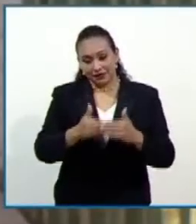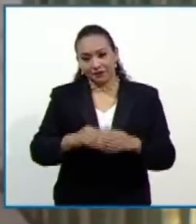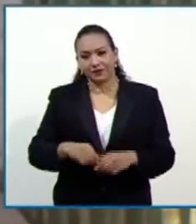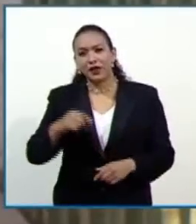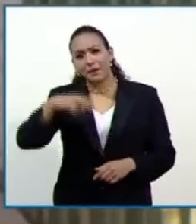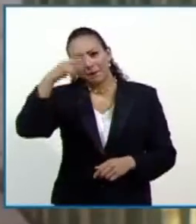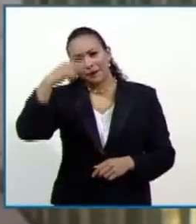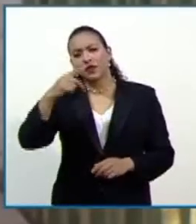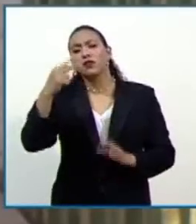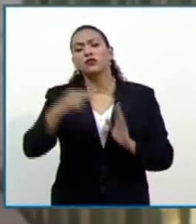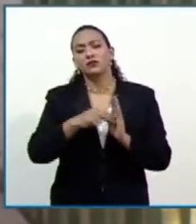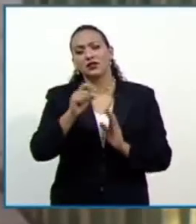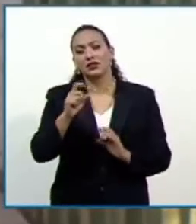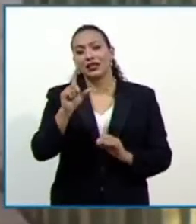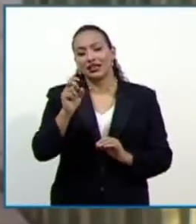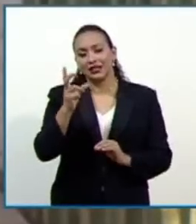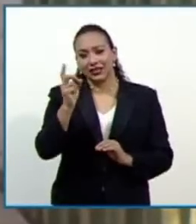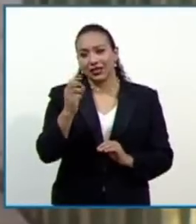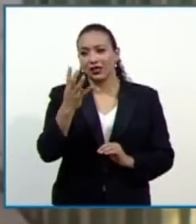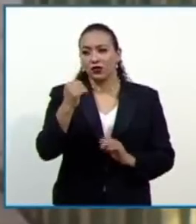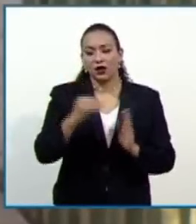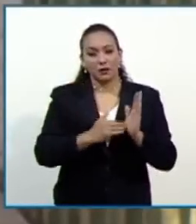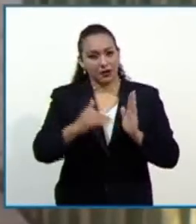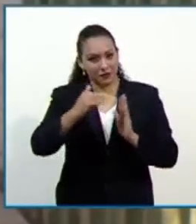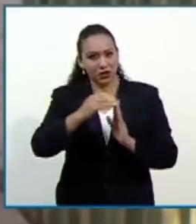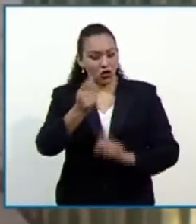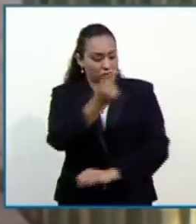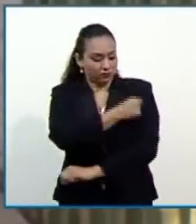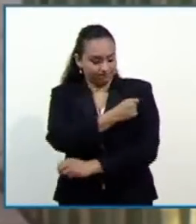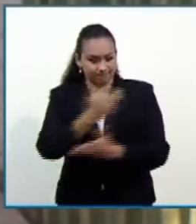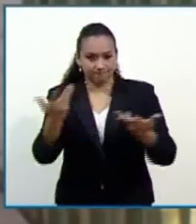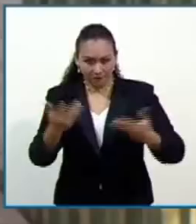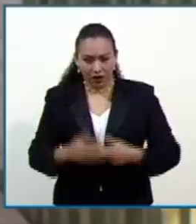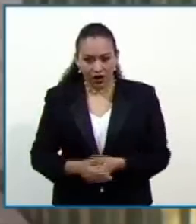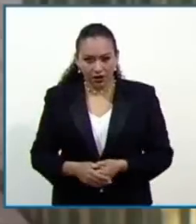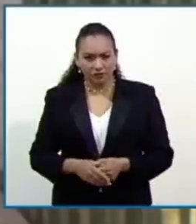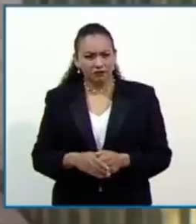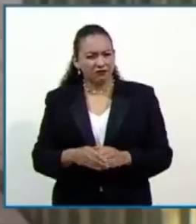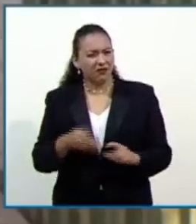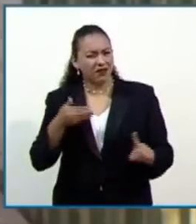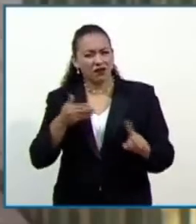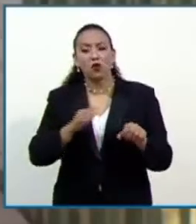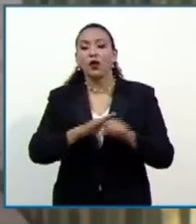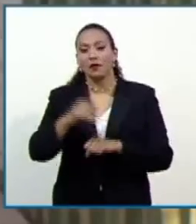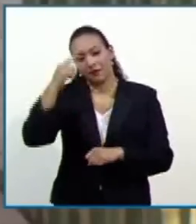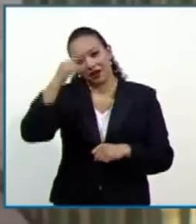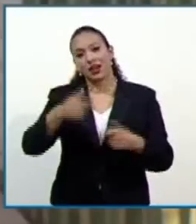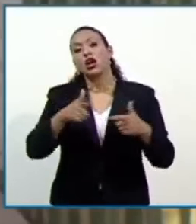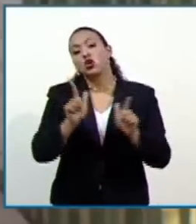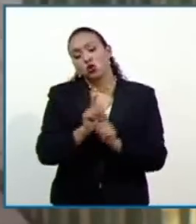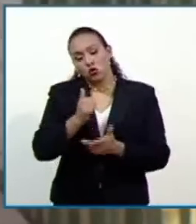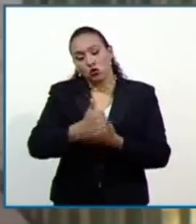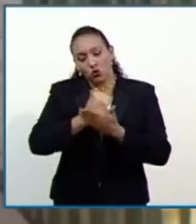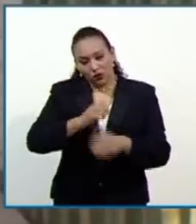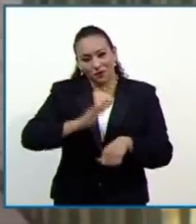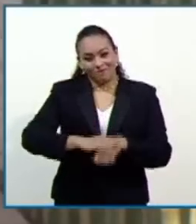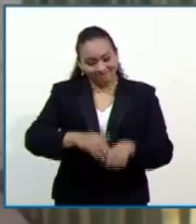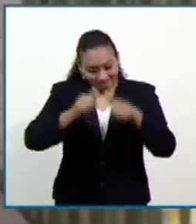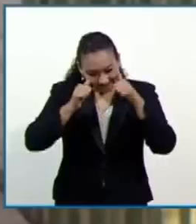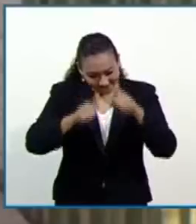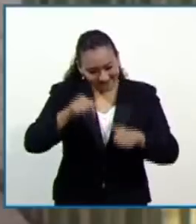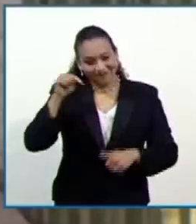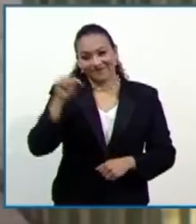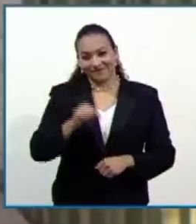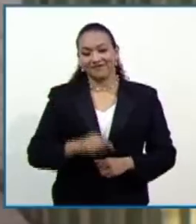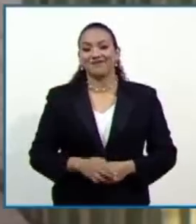México producirá 39 millones de vacunas contra la influenza, principalmente para grupos vulnerables. Para el canal del Poder